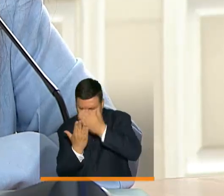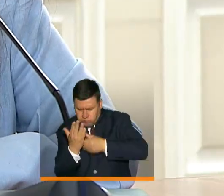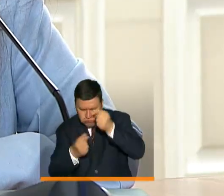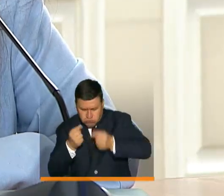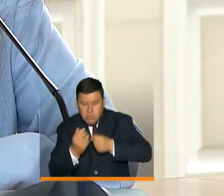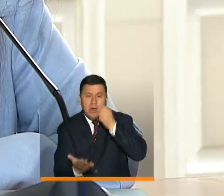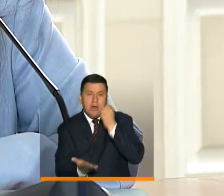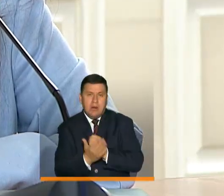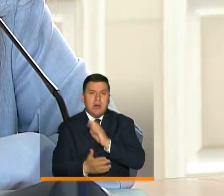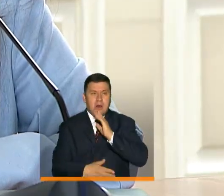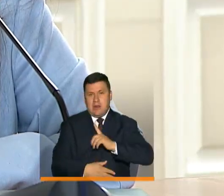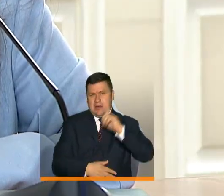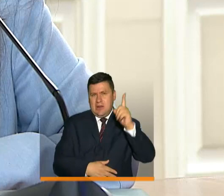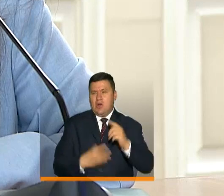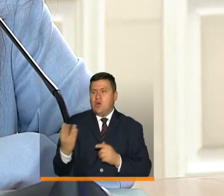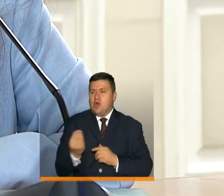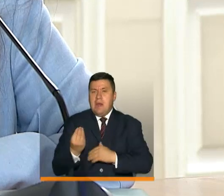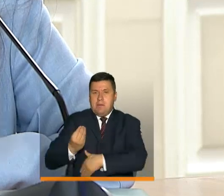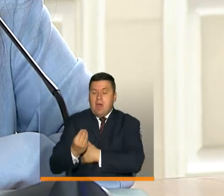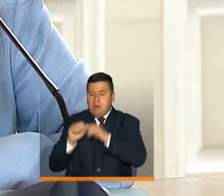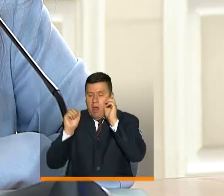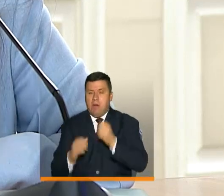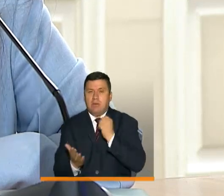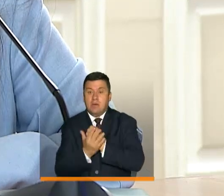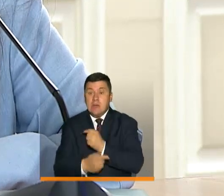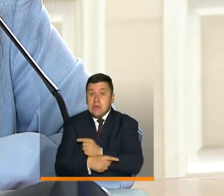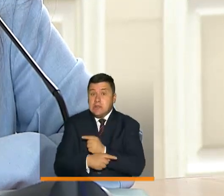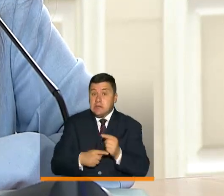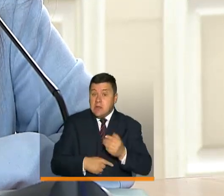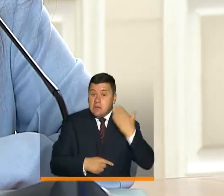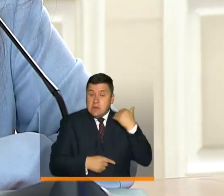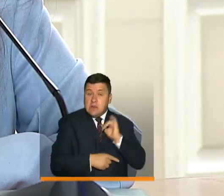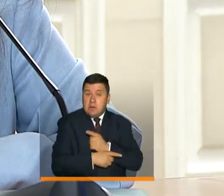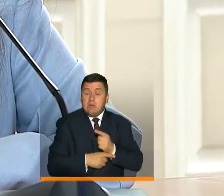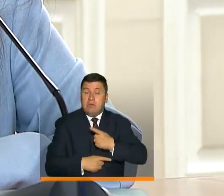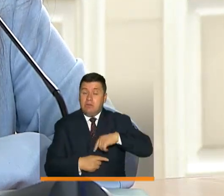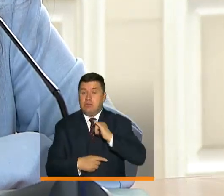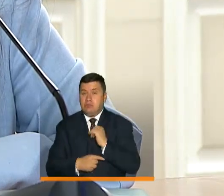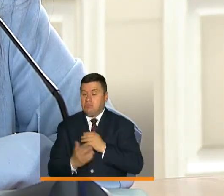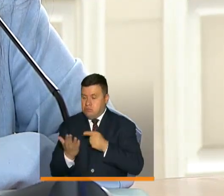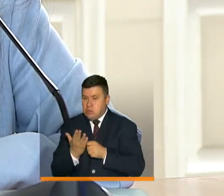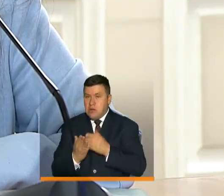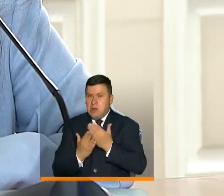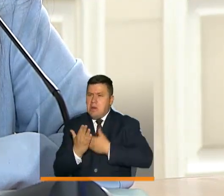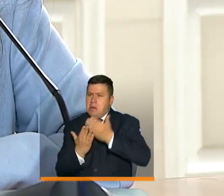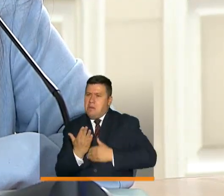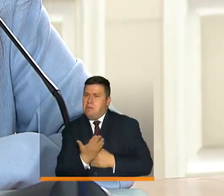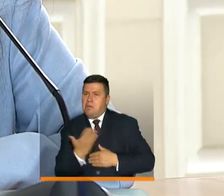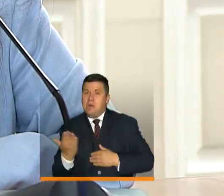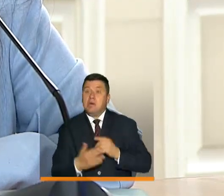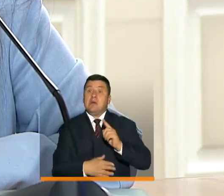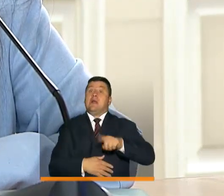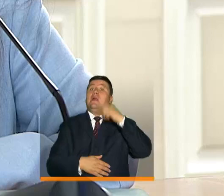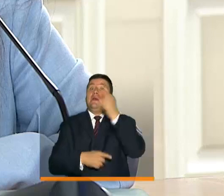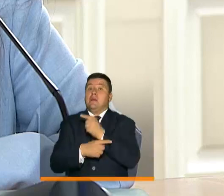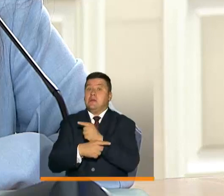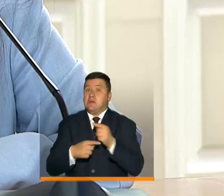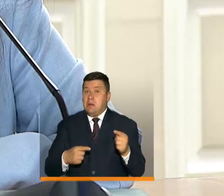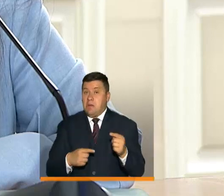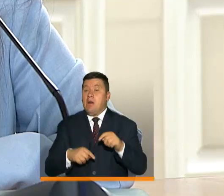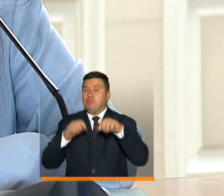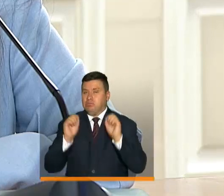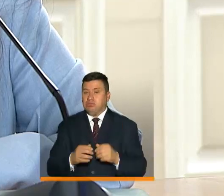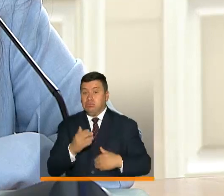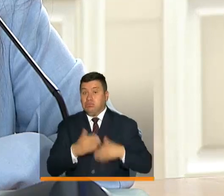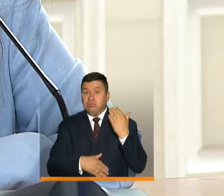liderado por usted y todo el Consejo de Ministros. Esta semana que pasó, nosotros salimos a prepliegos, presidente, la próxima semana, y